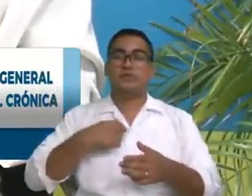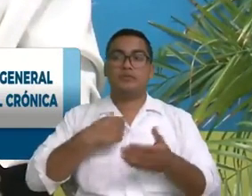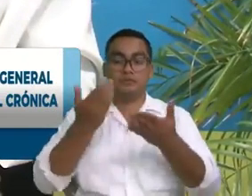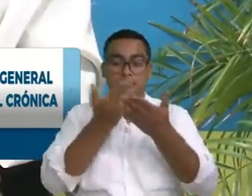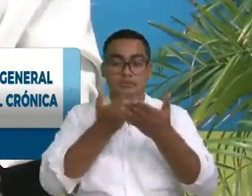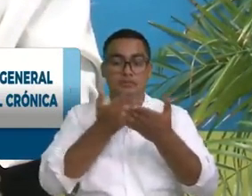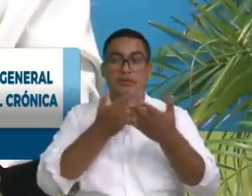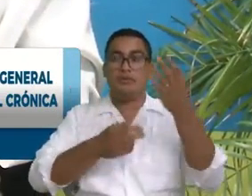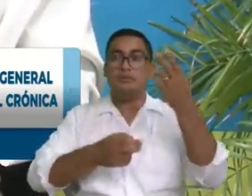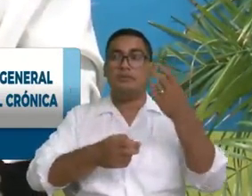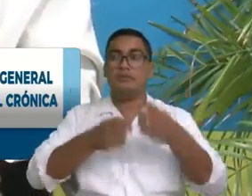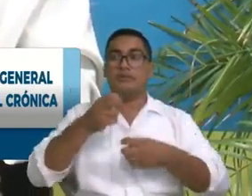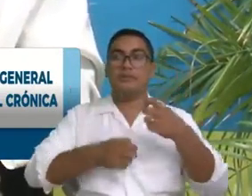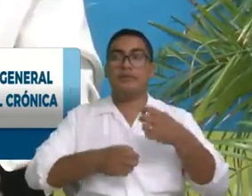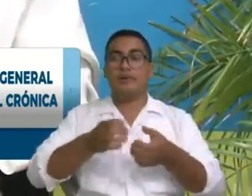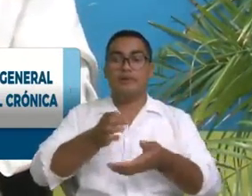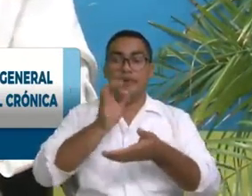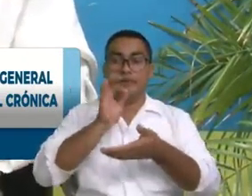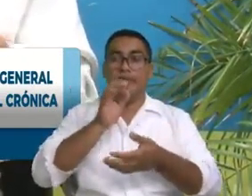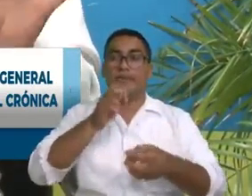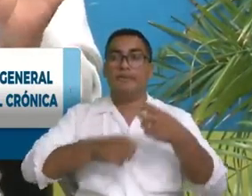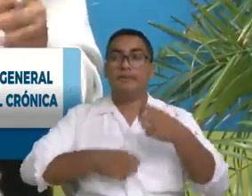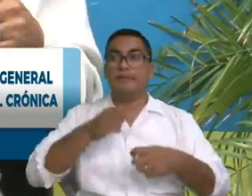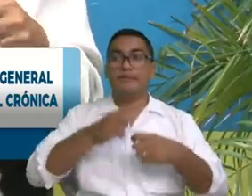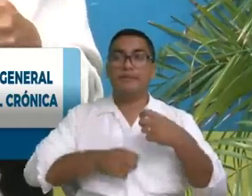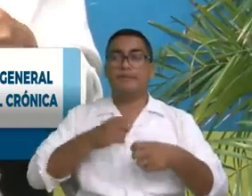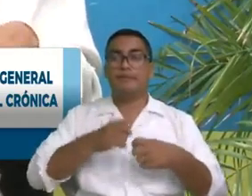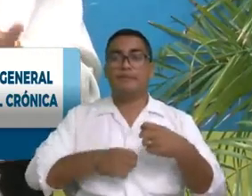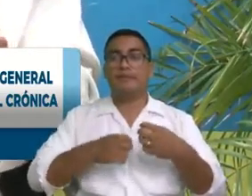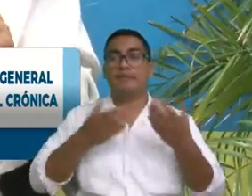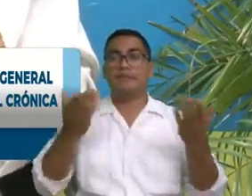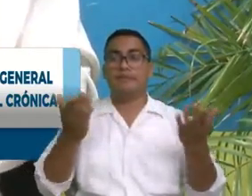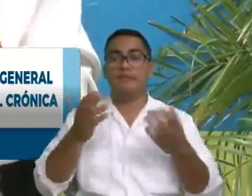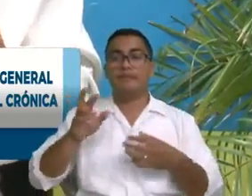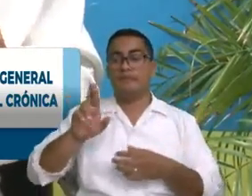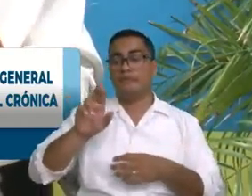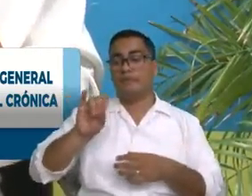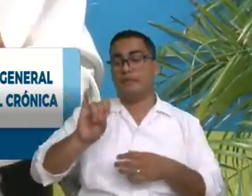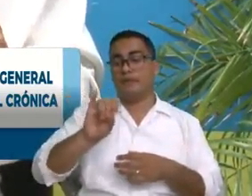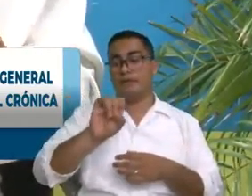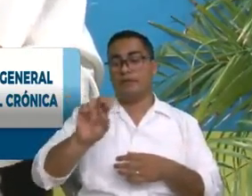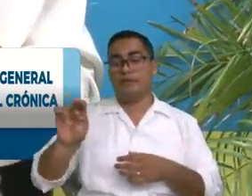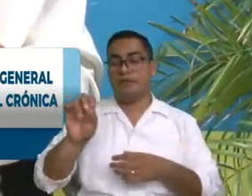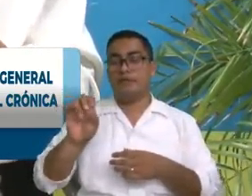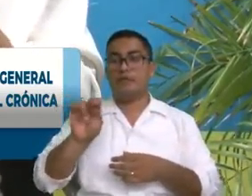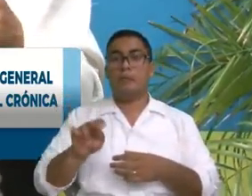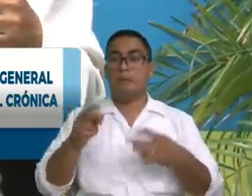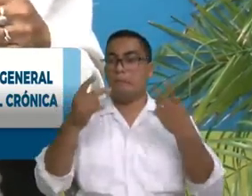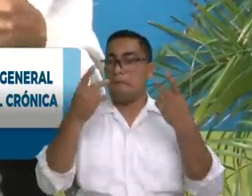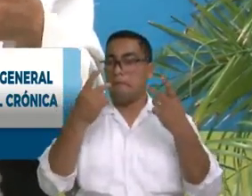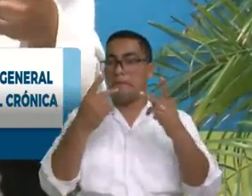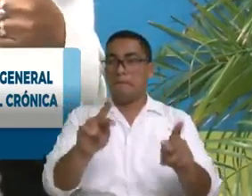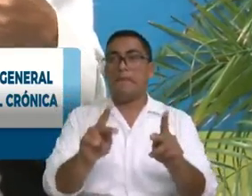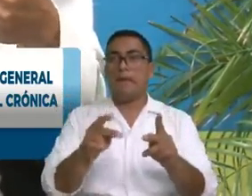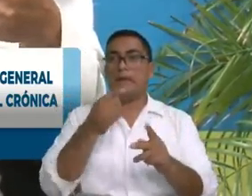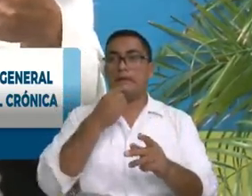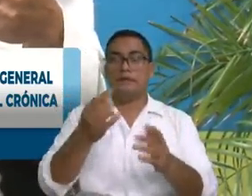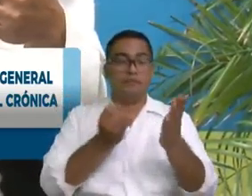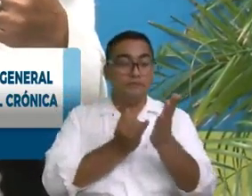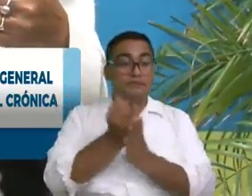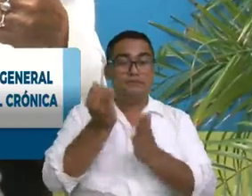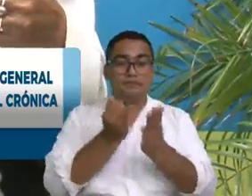no era tan conveniente porque daba problemas en el riñón y todo eso, pero de acuerdo a los